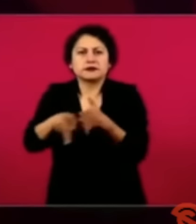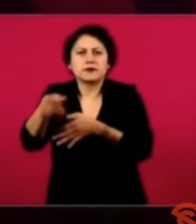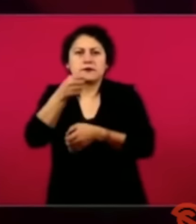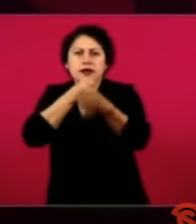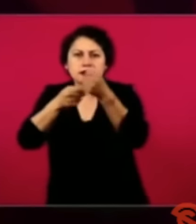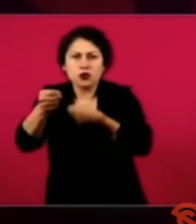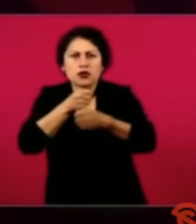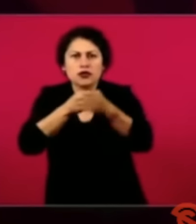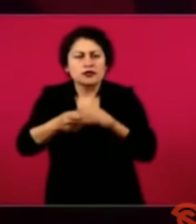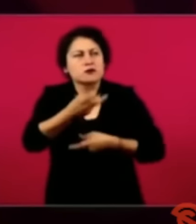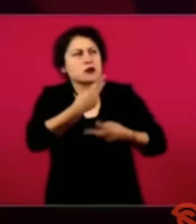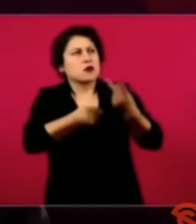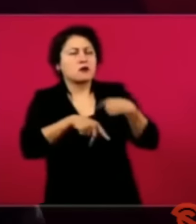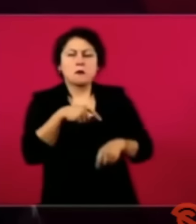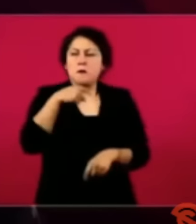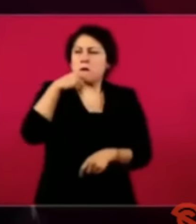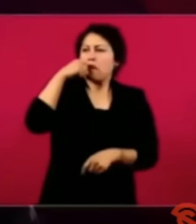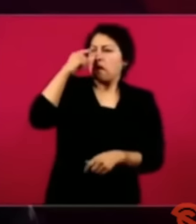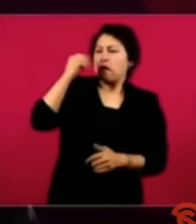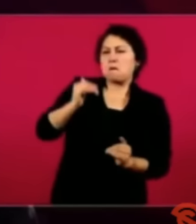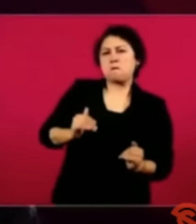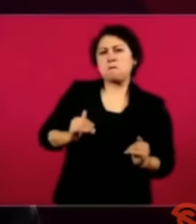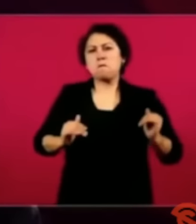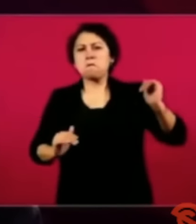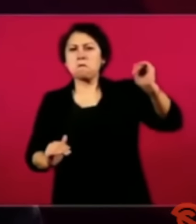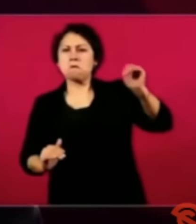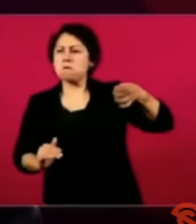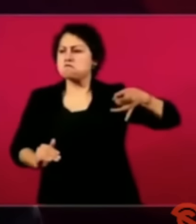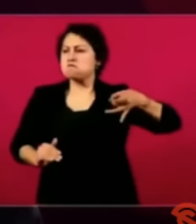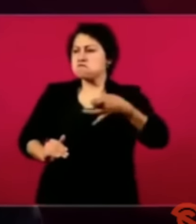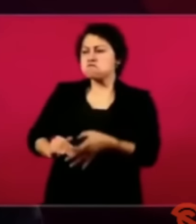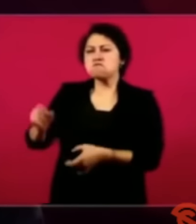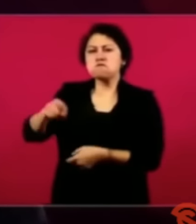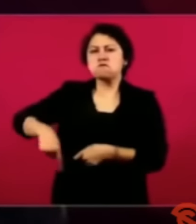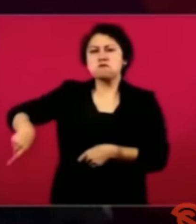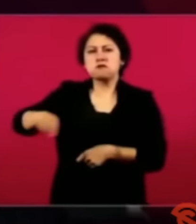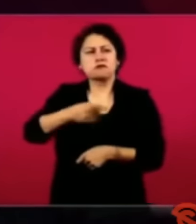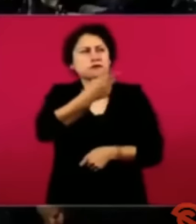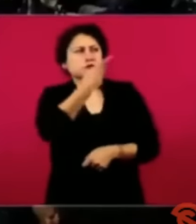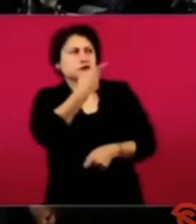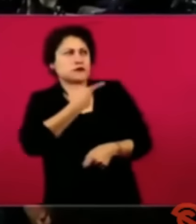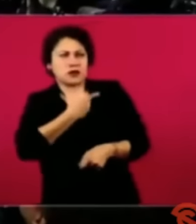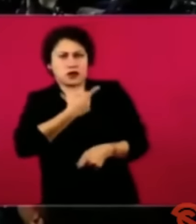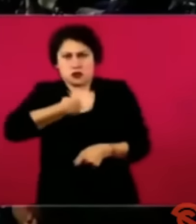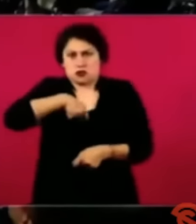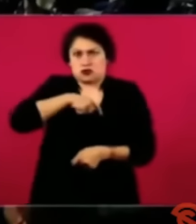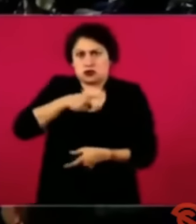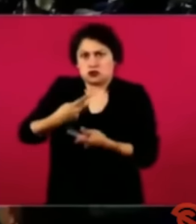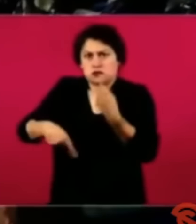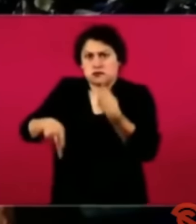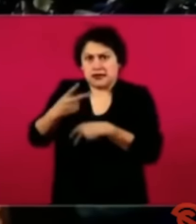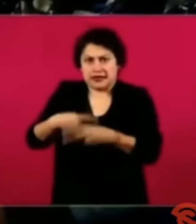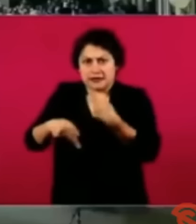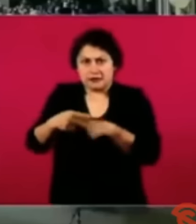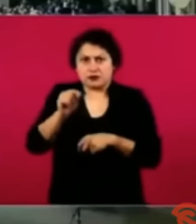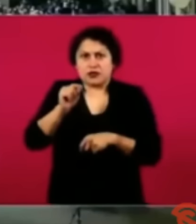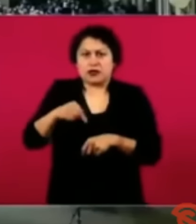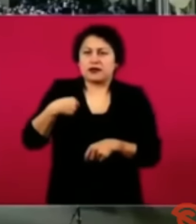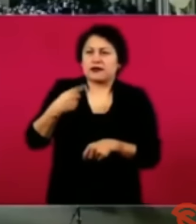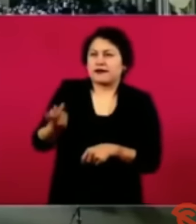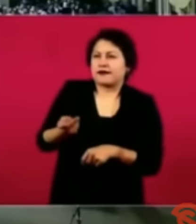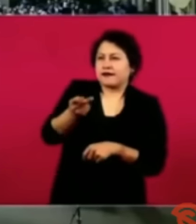buscan descalificar la labor de compañeros, diciendo que aquí algunos venimos a preguntarle al presidente, ¿por qué está usted tan guapo,